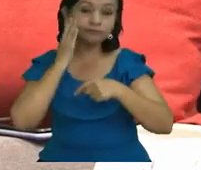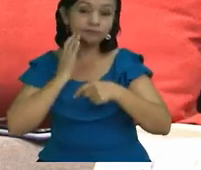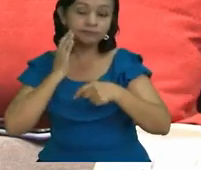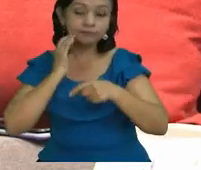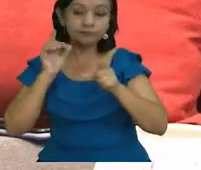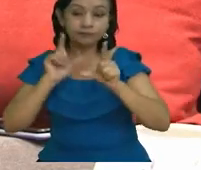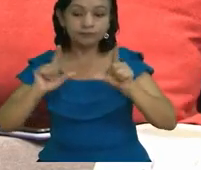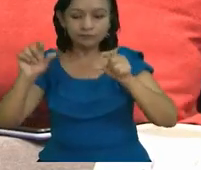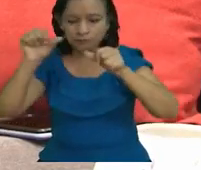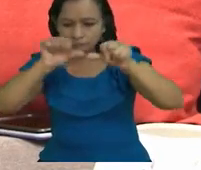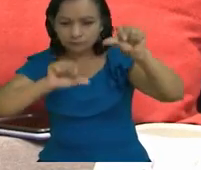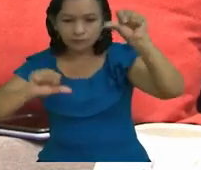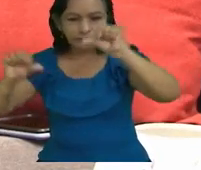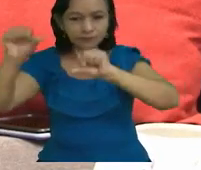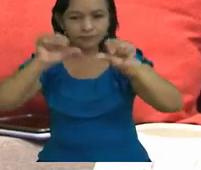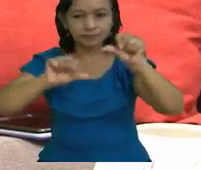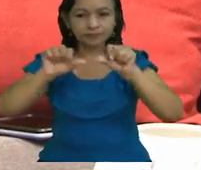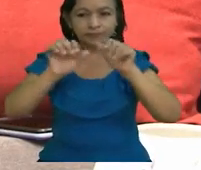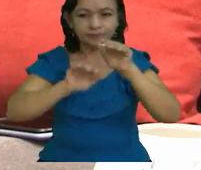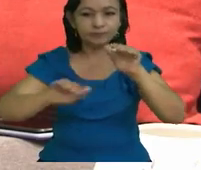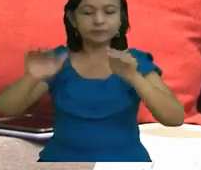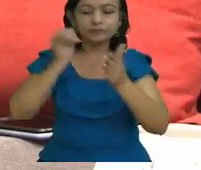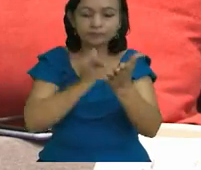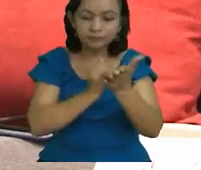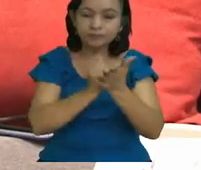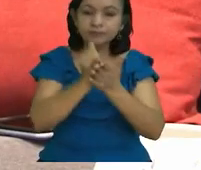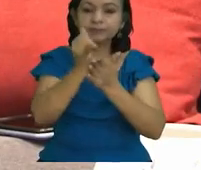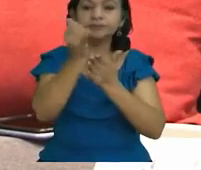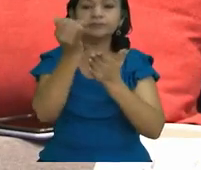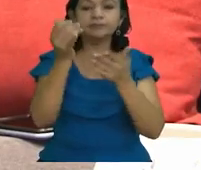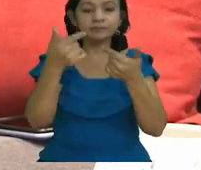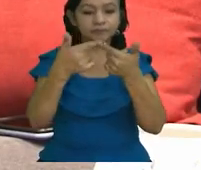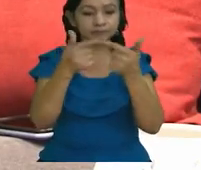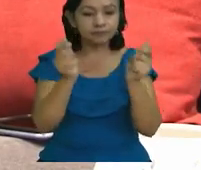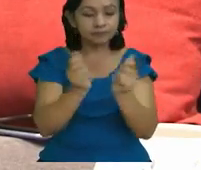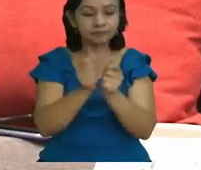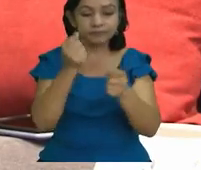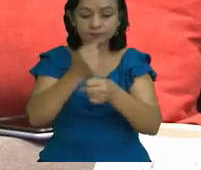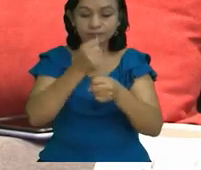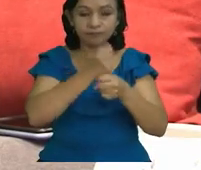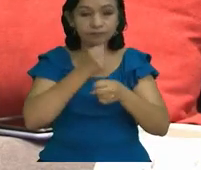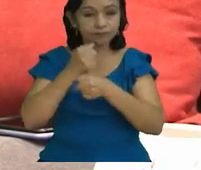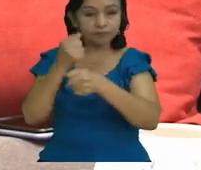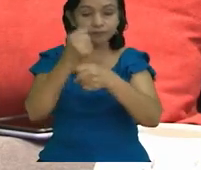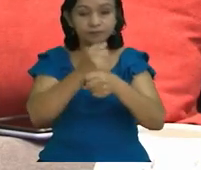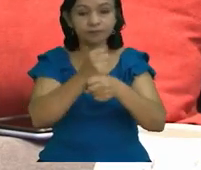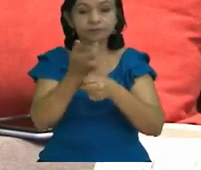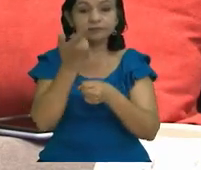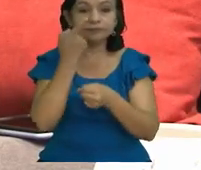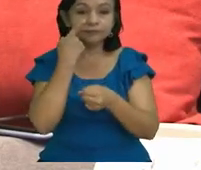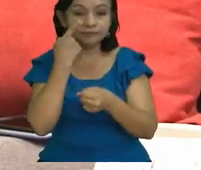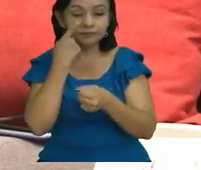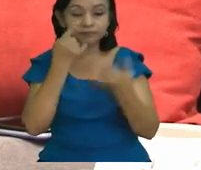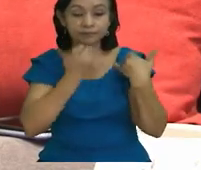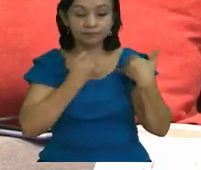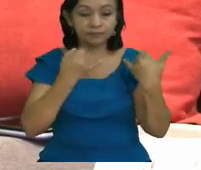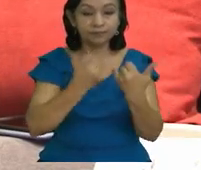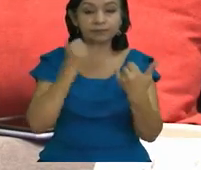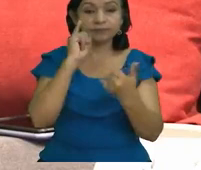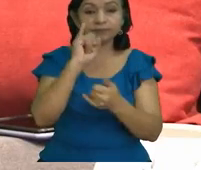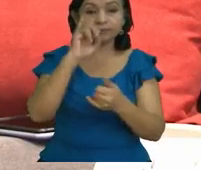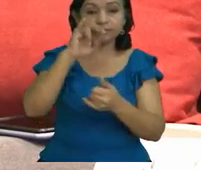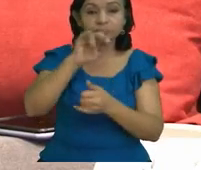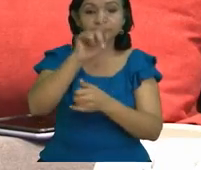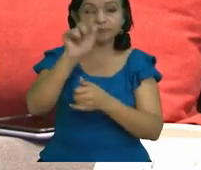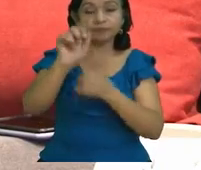experimentales y los procesos, sobre todo, de investigación. Entonces, es un conjunto de todo el trabajo medular de la institución que hace para